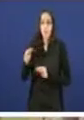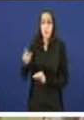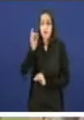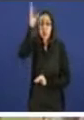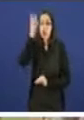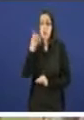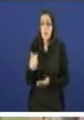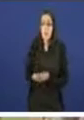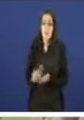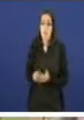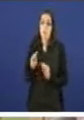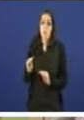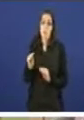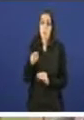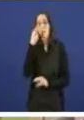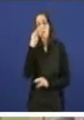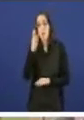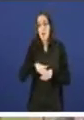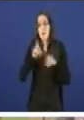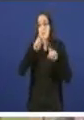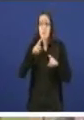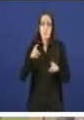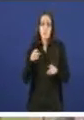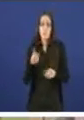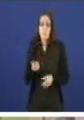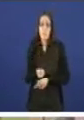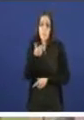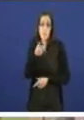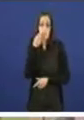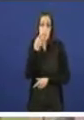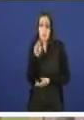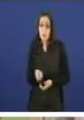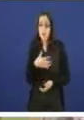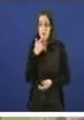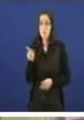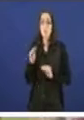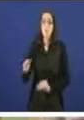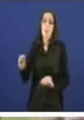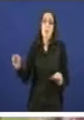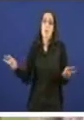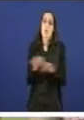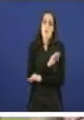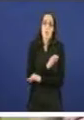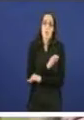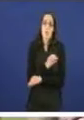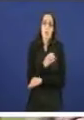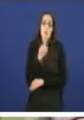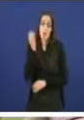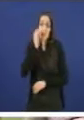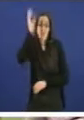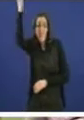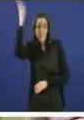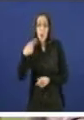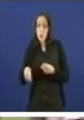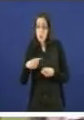verdadeiro interese polo ensino en Galicia é ben pequeno e que confunda a lógica labor de control ao goberno coa demagoxia. Isto é así